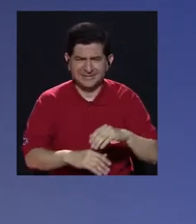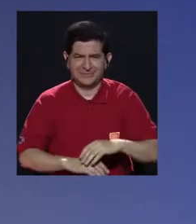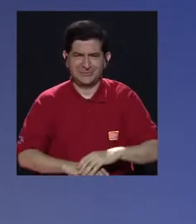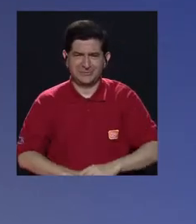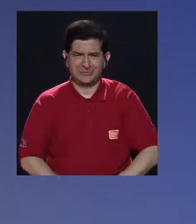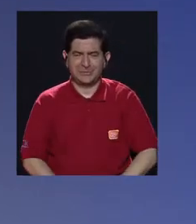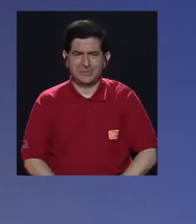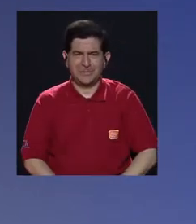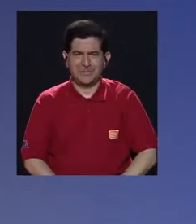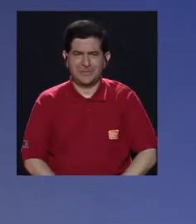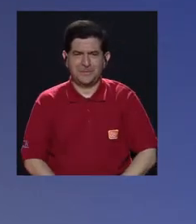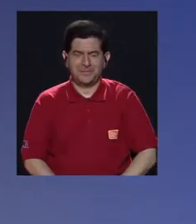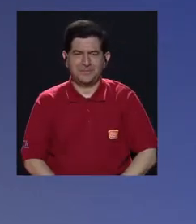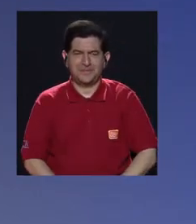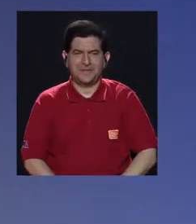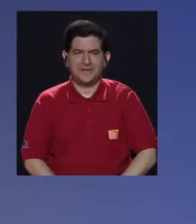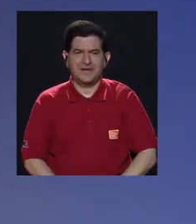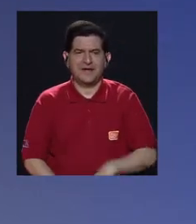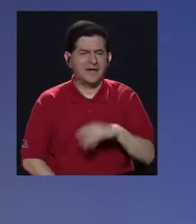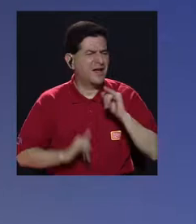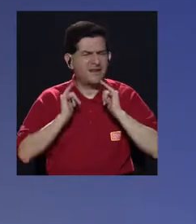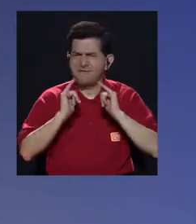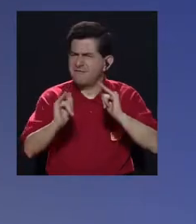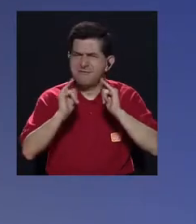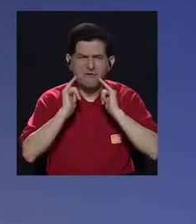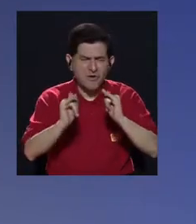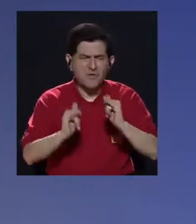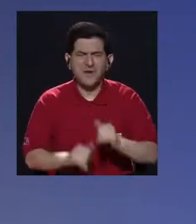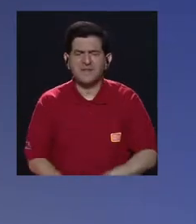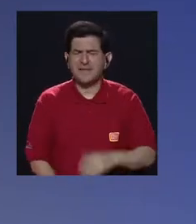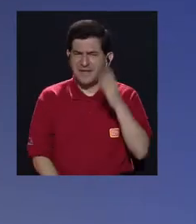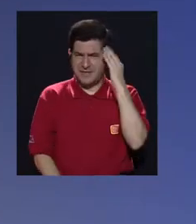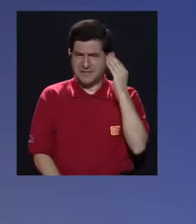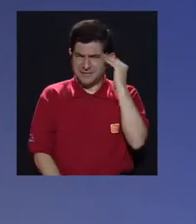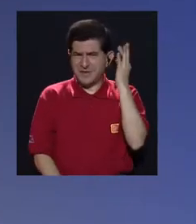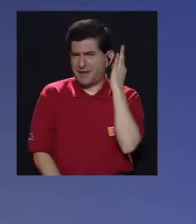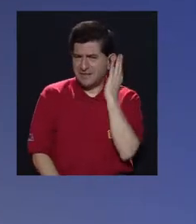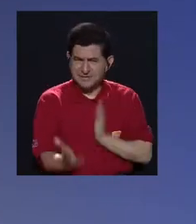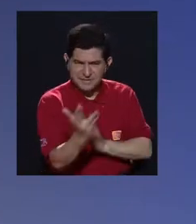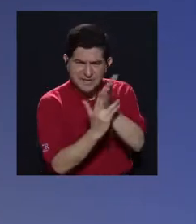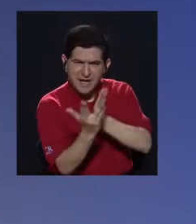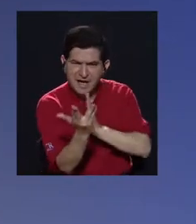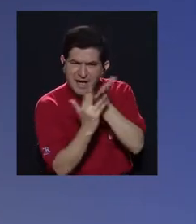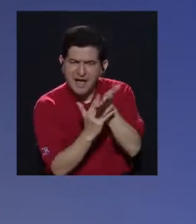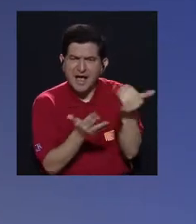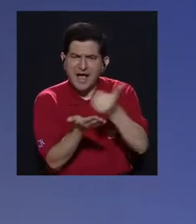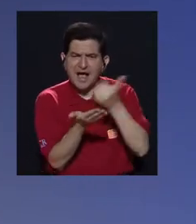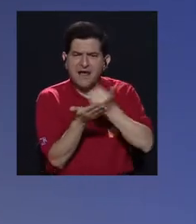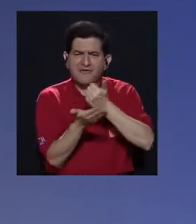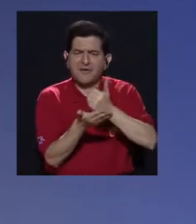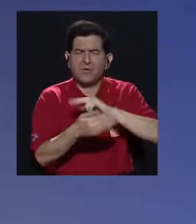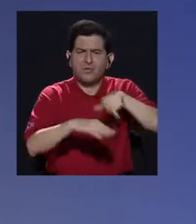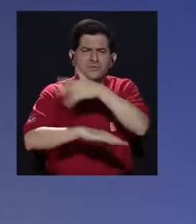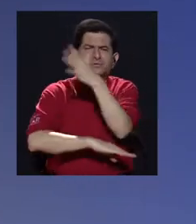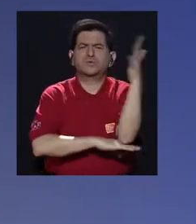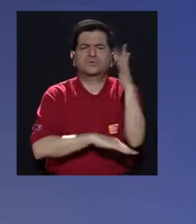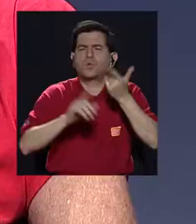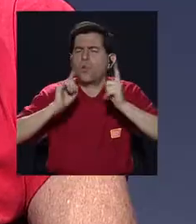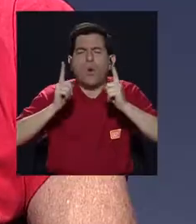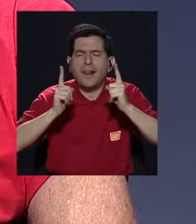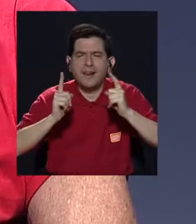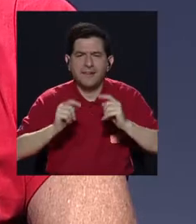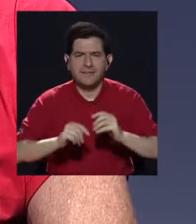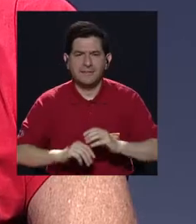que sería cuáles son esas desigualdades que viven las mujeres en el acceso a los recursos ambientales